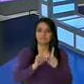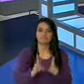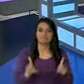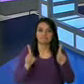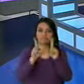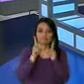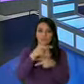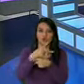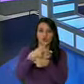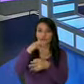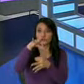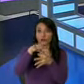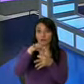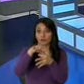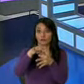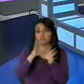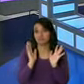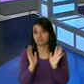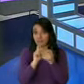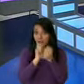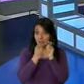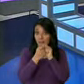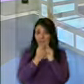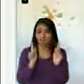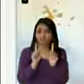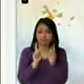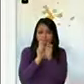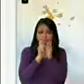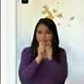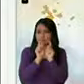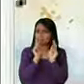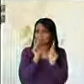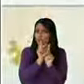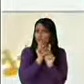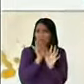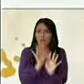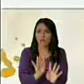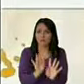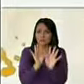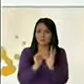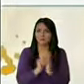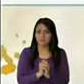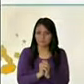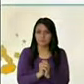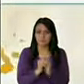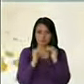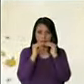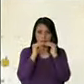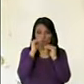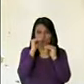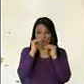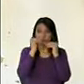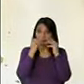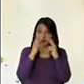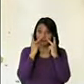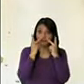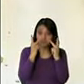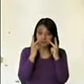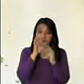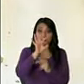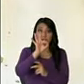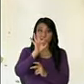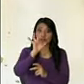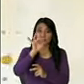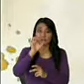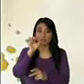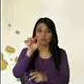CNE, a ver si es que ha variado. No ha variado mucho, recuerdos. O sea, no ha variado mucho, está exactamente igual. Acabamos de hacer la corrida,